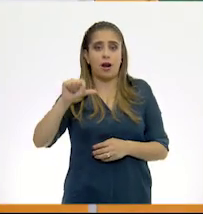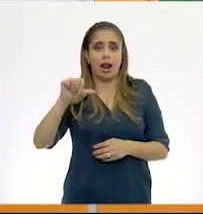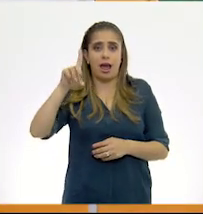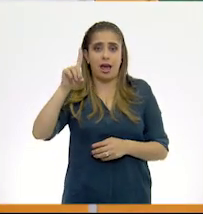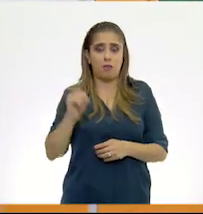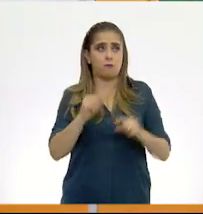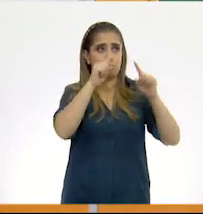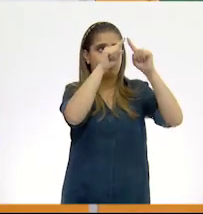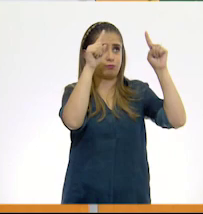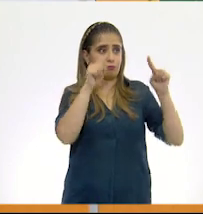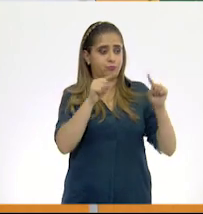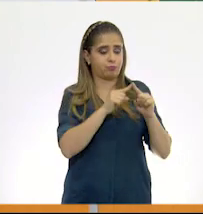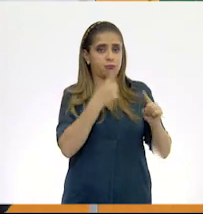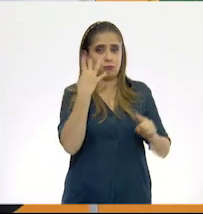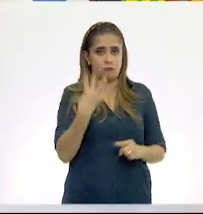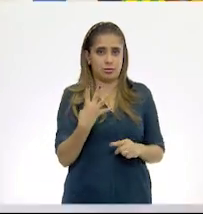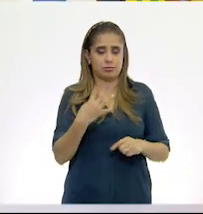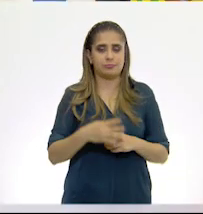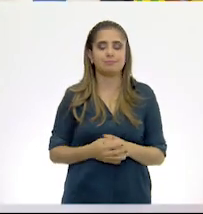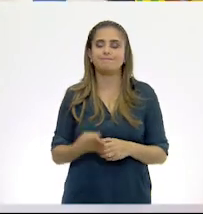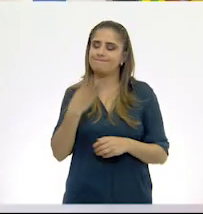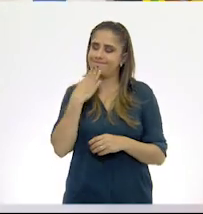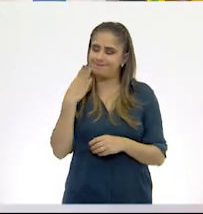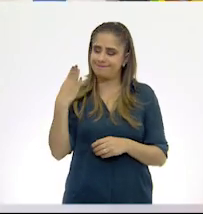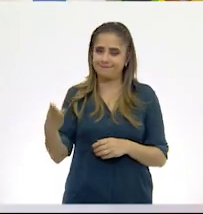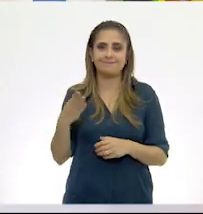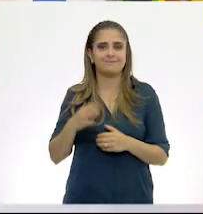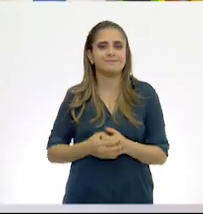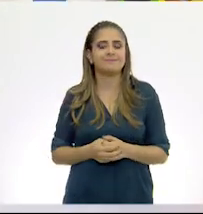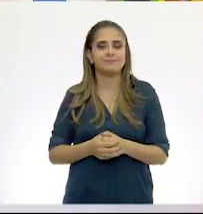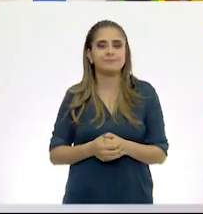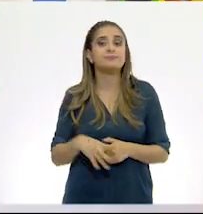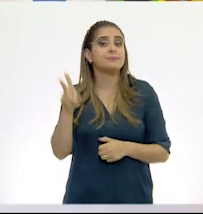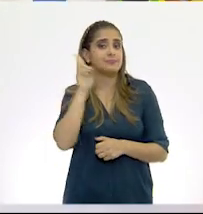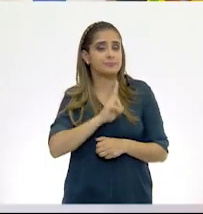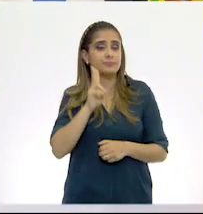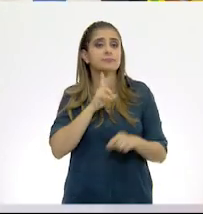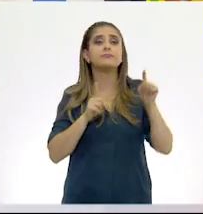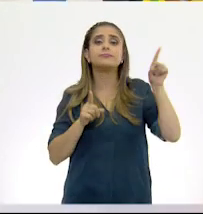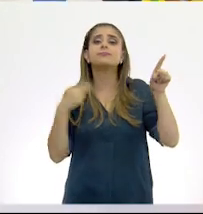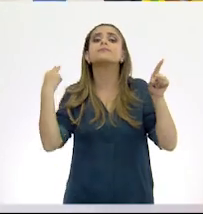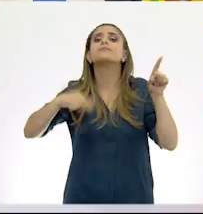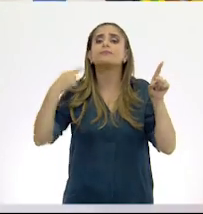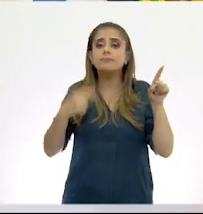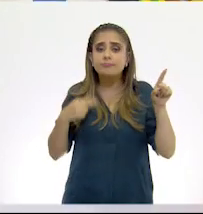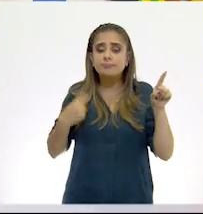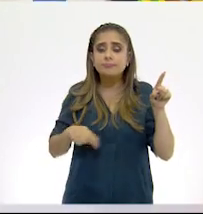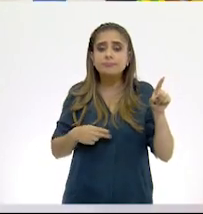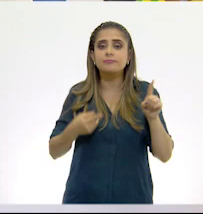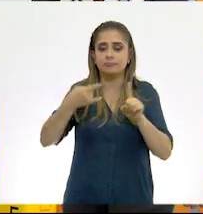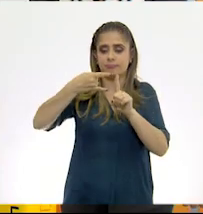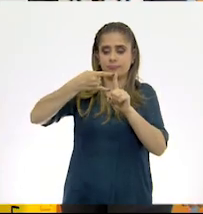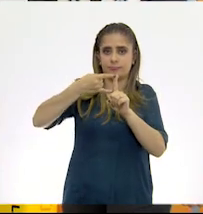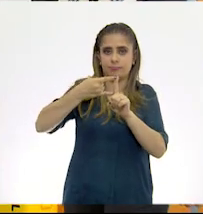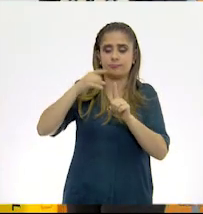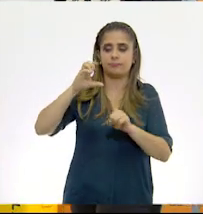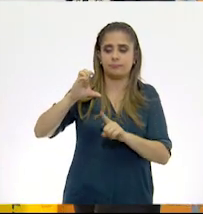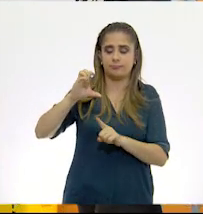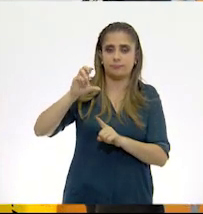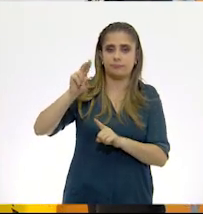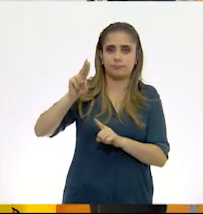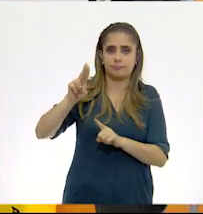cuatro lados. Muy bien. Vamos a ver, ¿cómo se llama esta figura? Ese es un cuadrado.